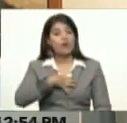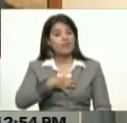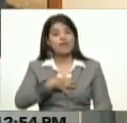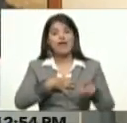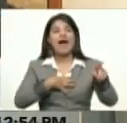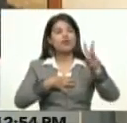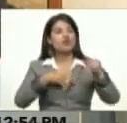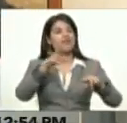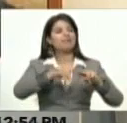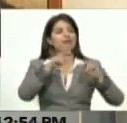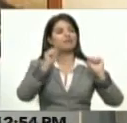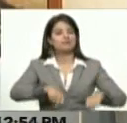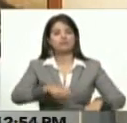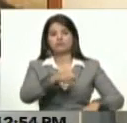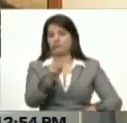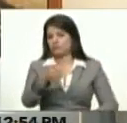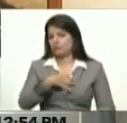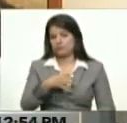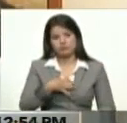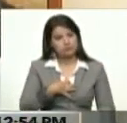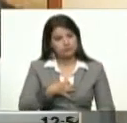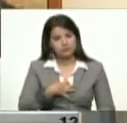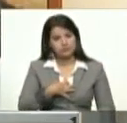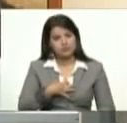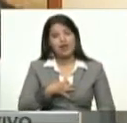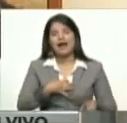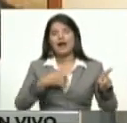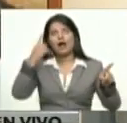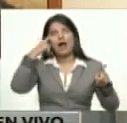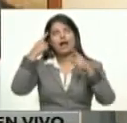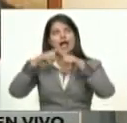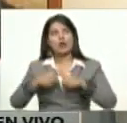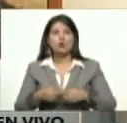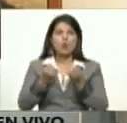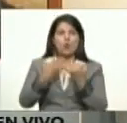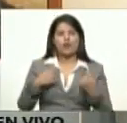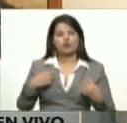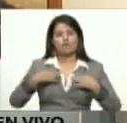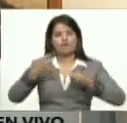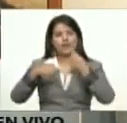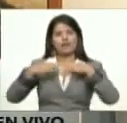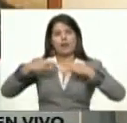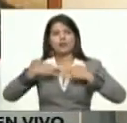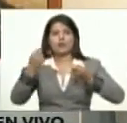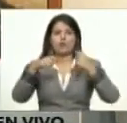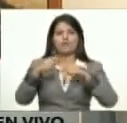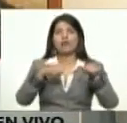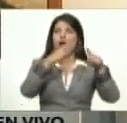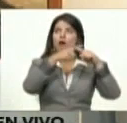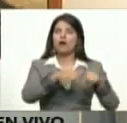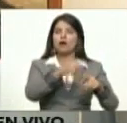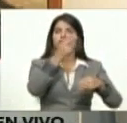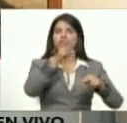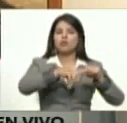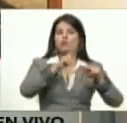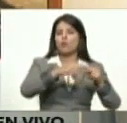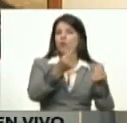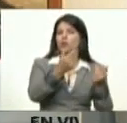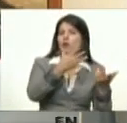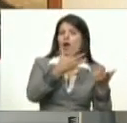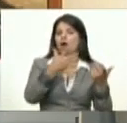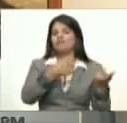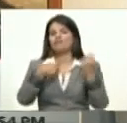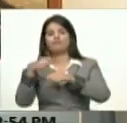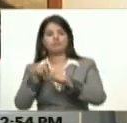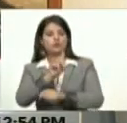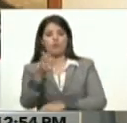referente. Ningún dólar no oficial para el cálculo de las estructuras de costos y de los precios de los productos en Venezuela. Se